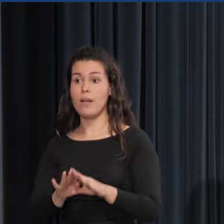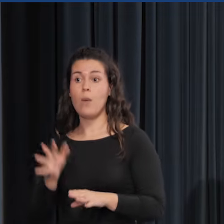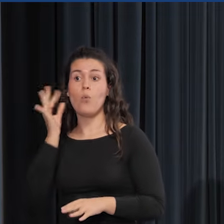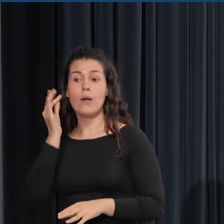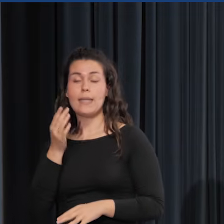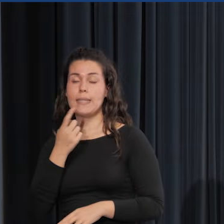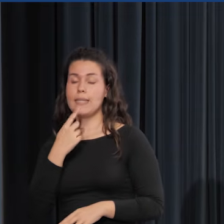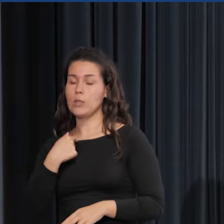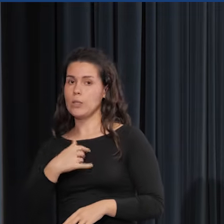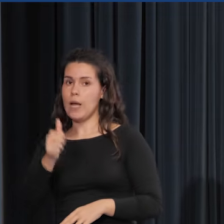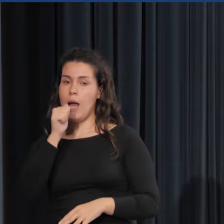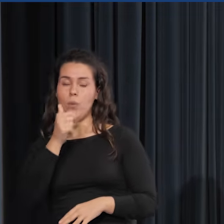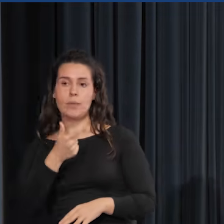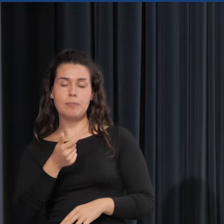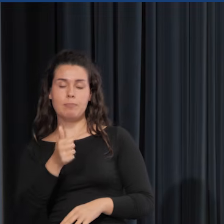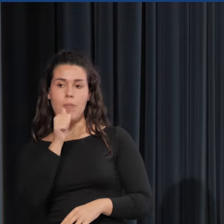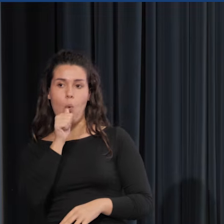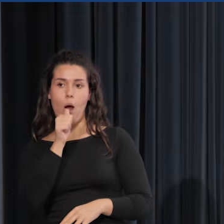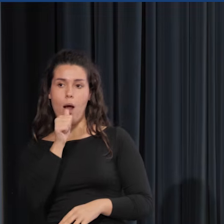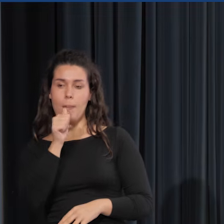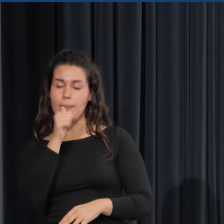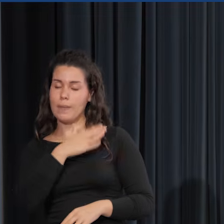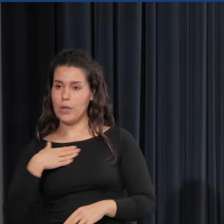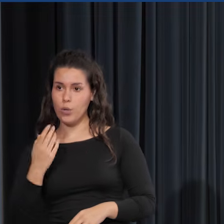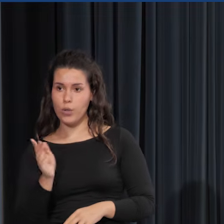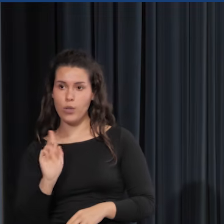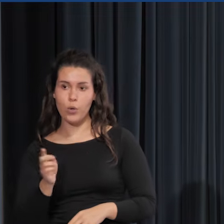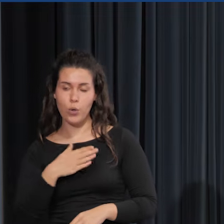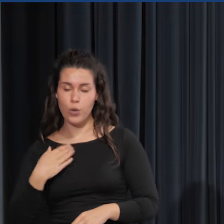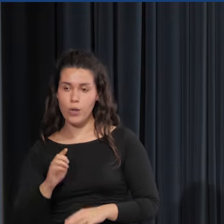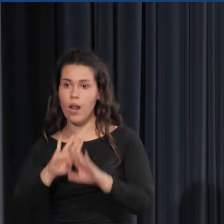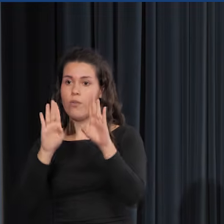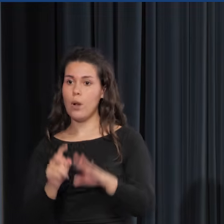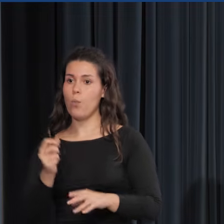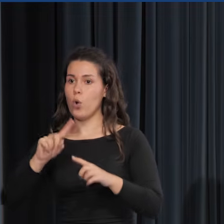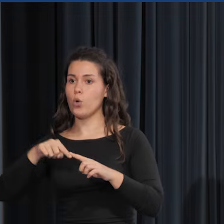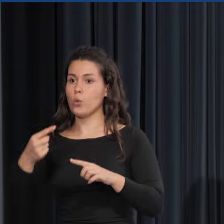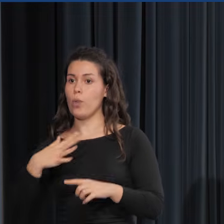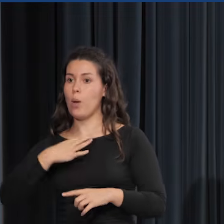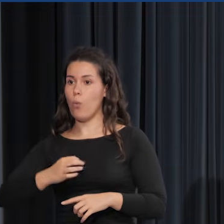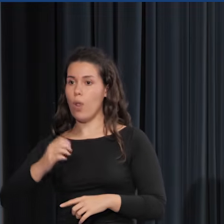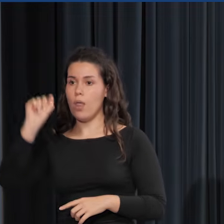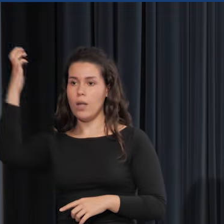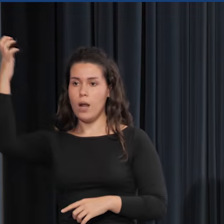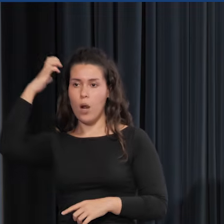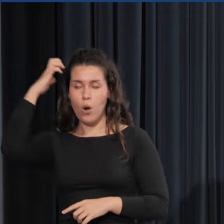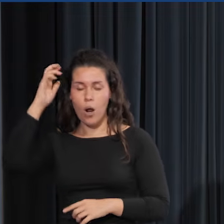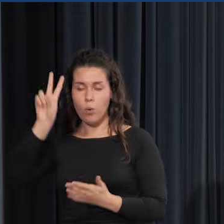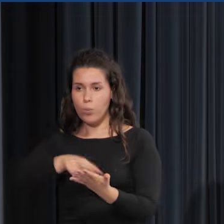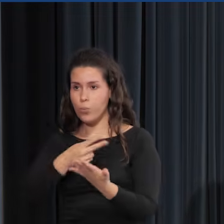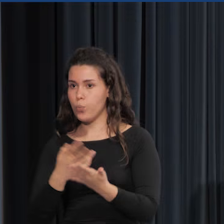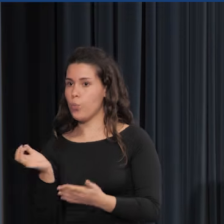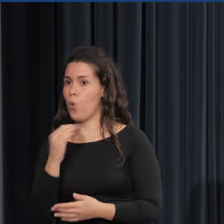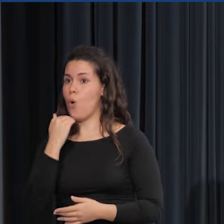tanto le puede provocar problemas de salud como puede ser, por ejemplo, un golpe de calor. Además también muchos de